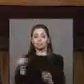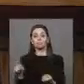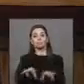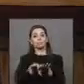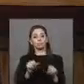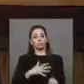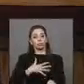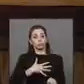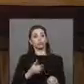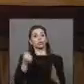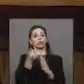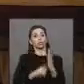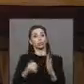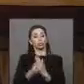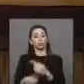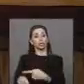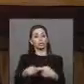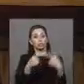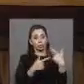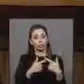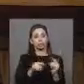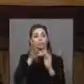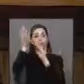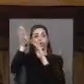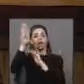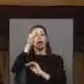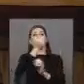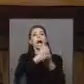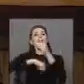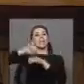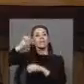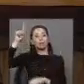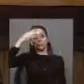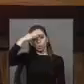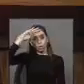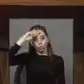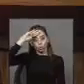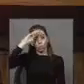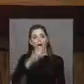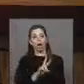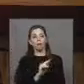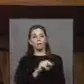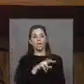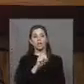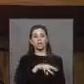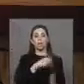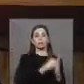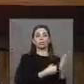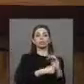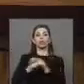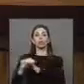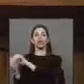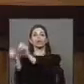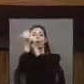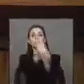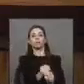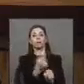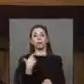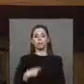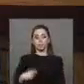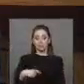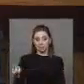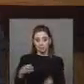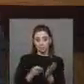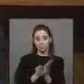sociopolíticas de su tiempo, como la Revolución Cubana y la lucha vietnamita ante el poderío estadounidense, Lorca inició su